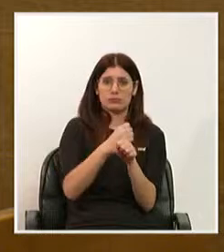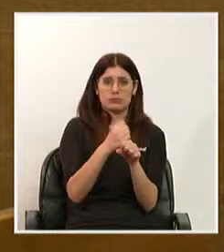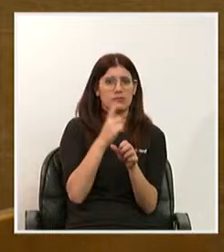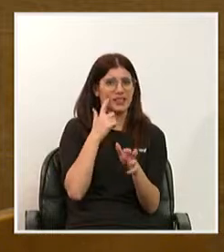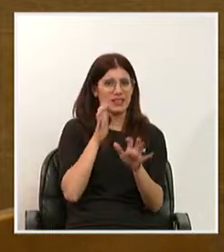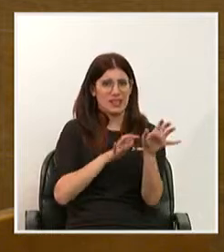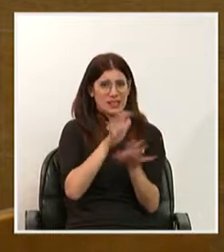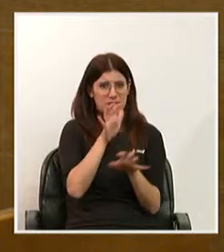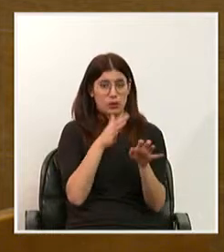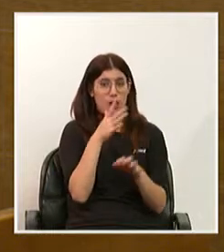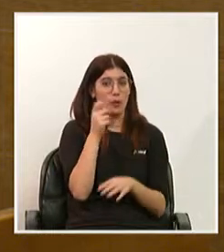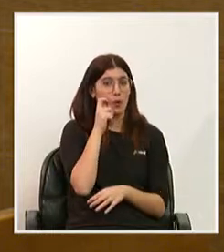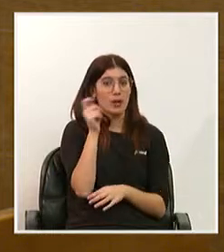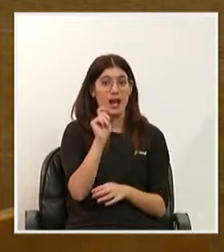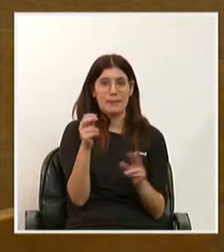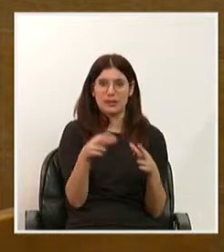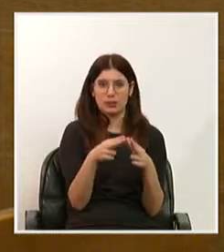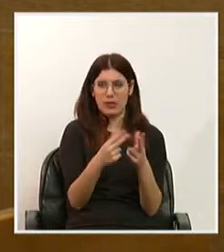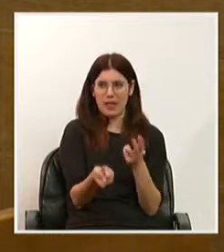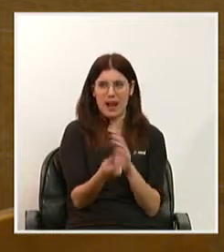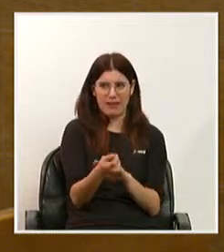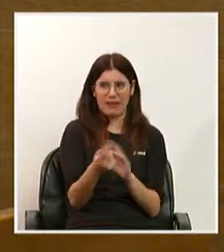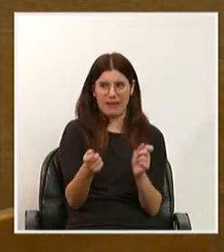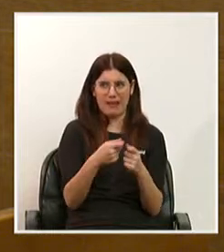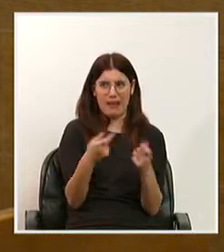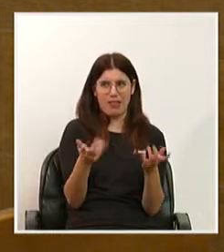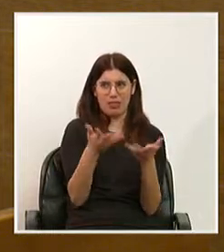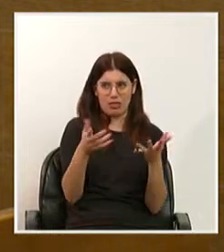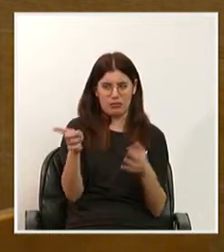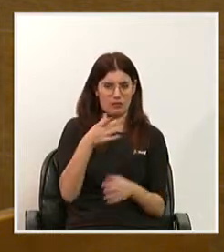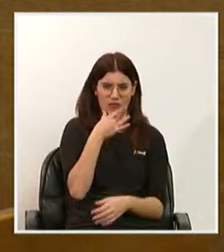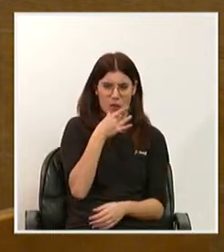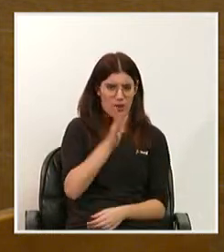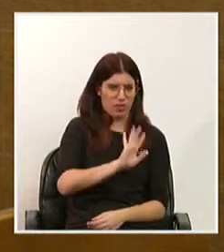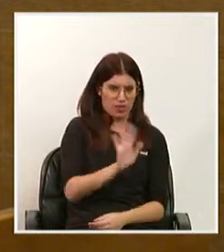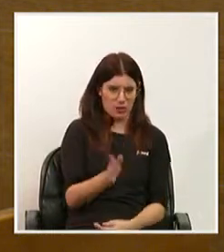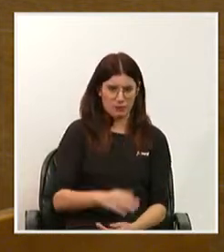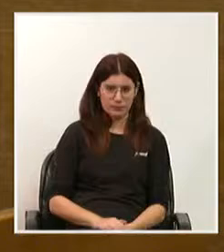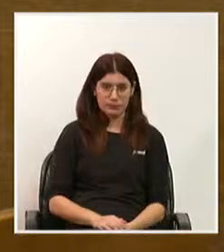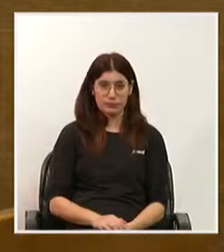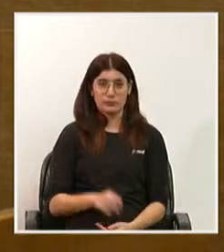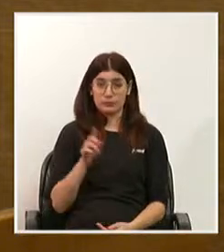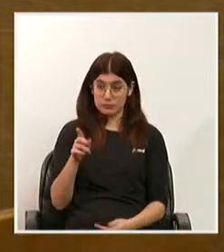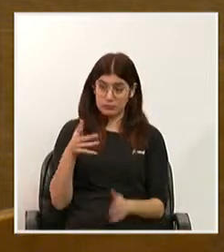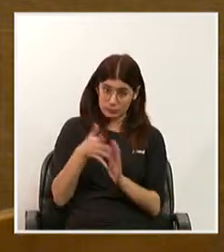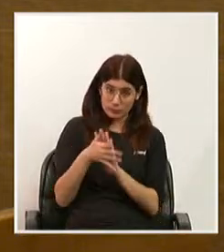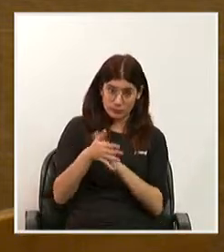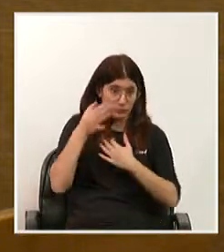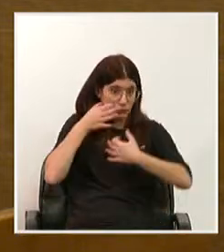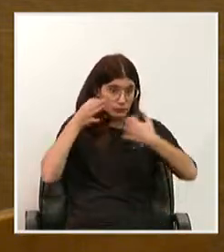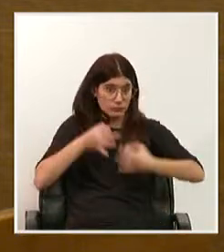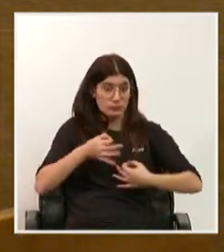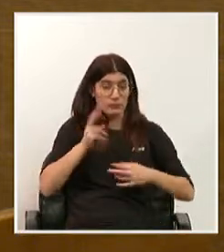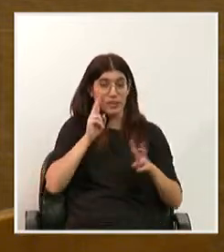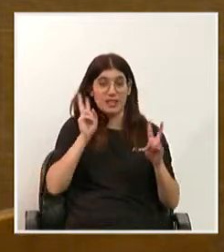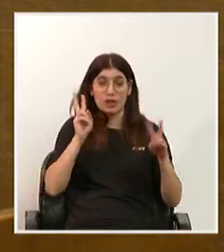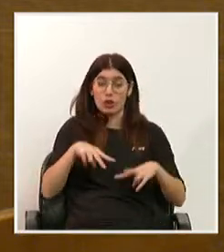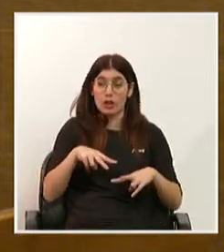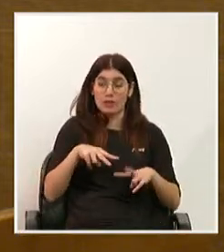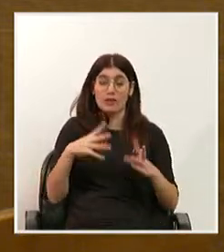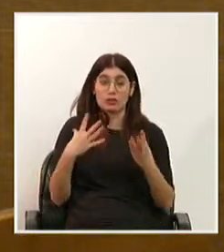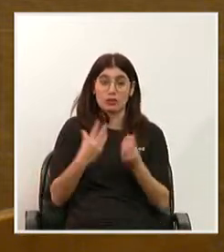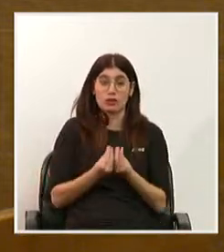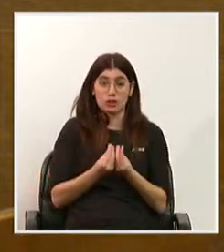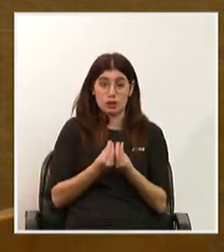generando una alarma de una alarma social por la que deberían estar avergonzados cuenten la verdad a los ciudadanos y reconozcan que con